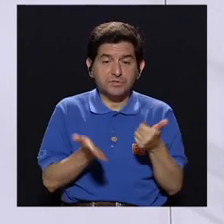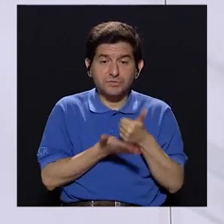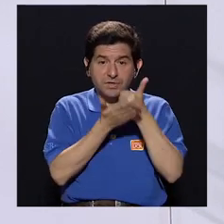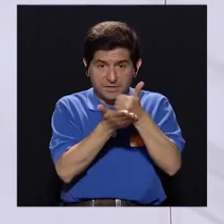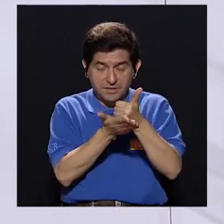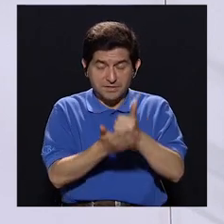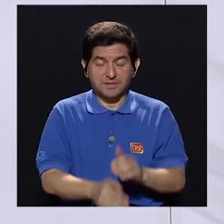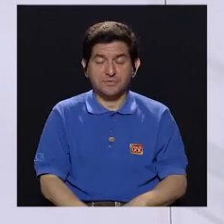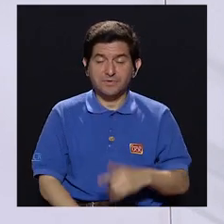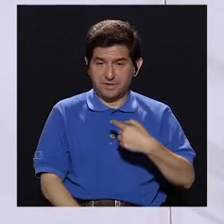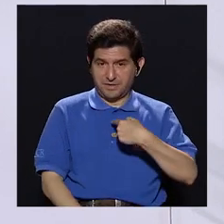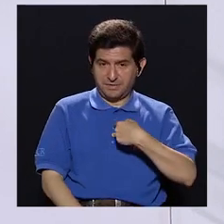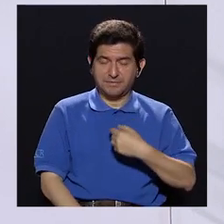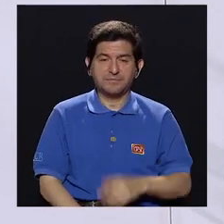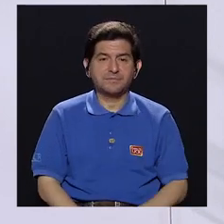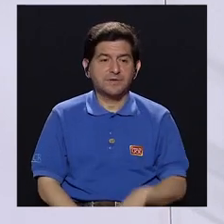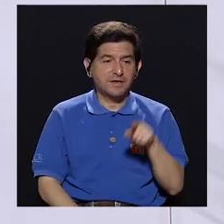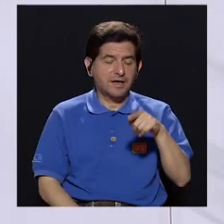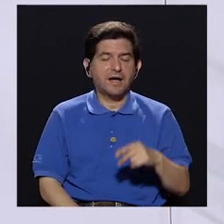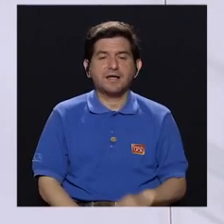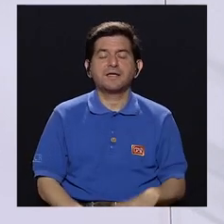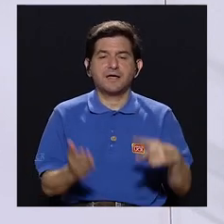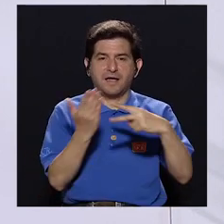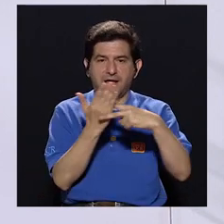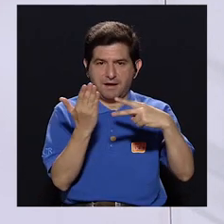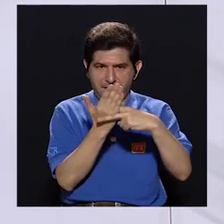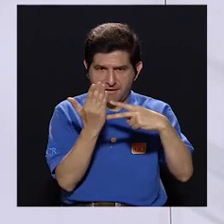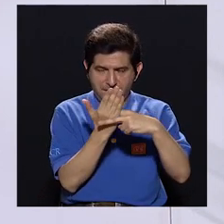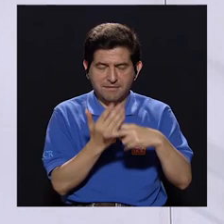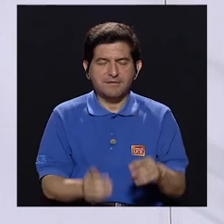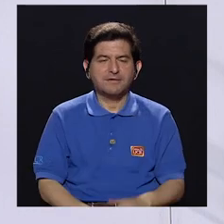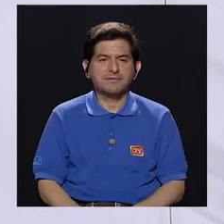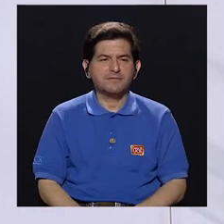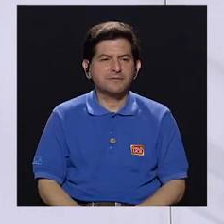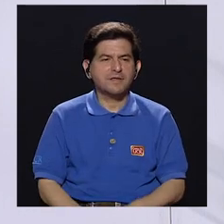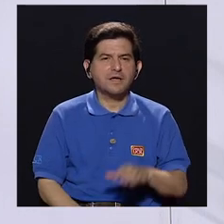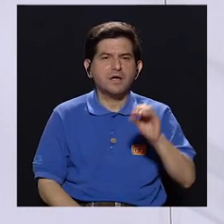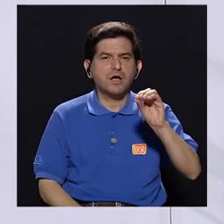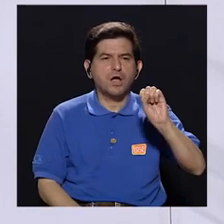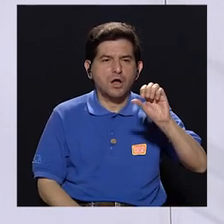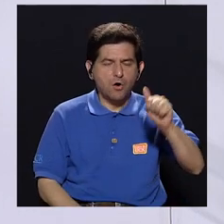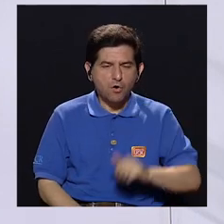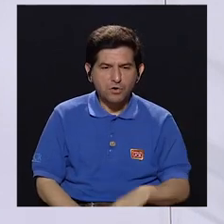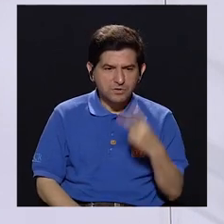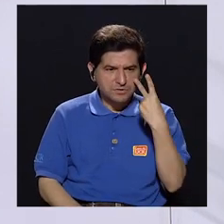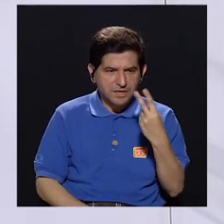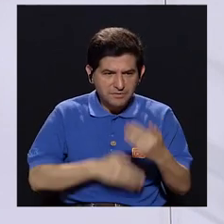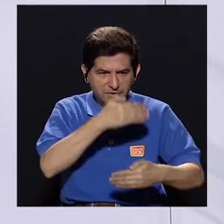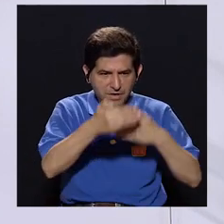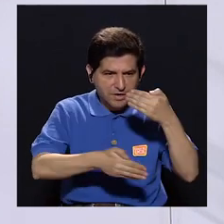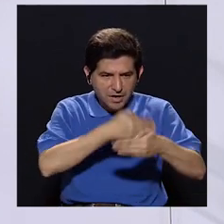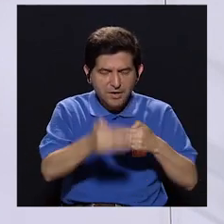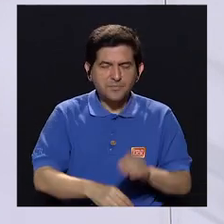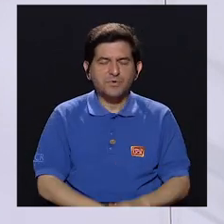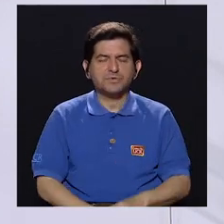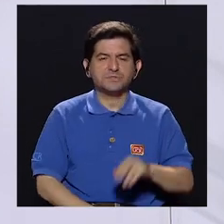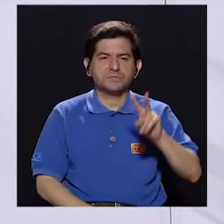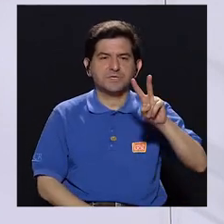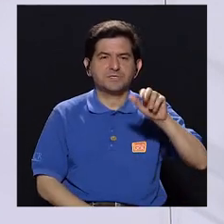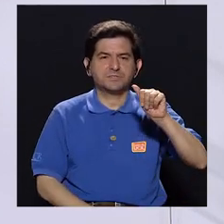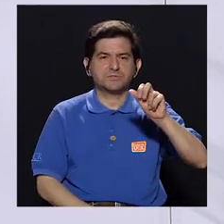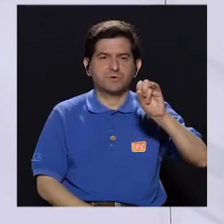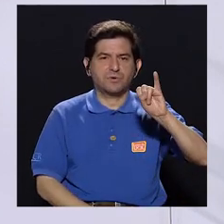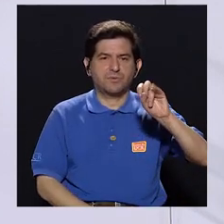estudiantes míos e en el lanchester estuvimos documentando en Osa la polinización de vainilla